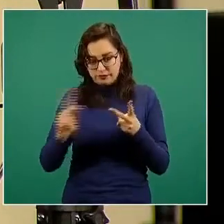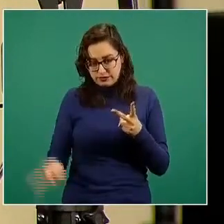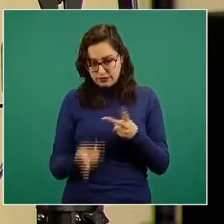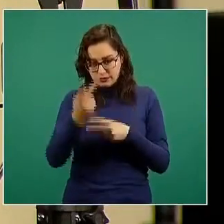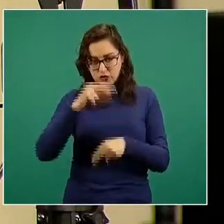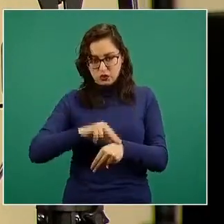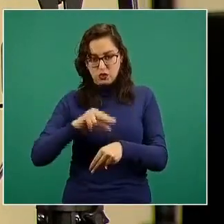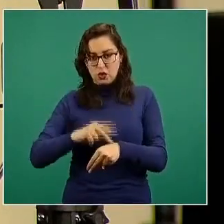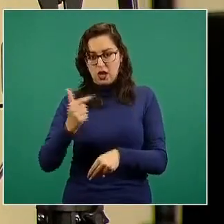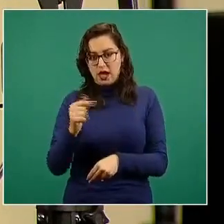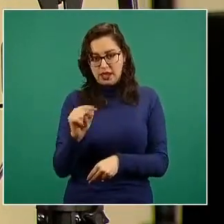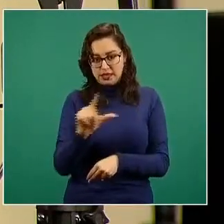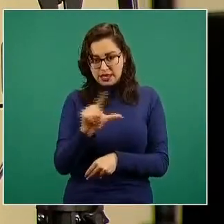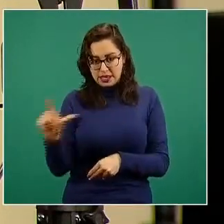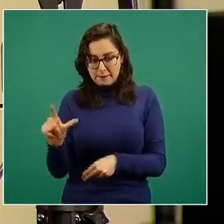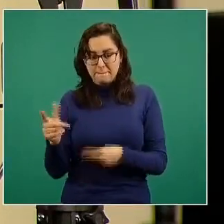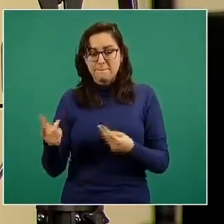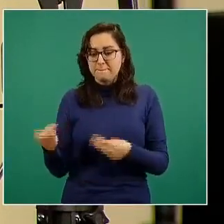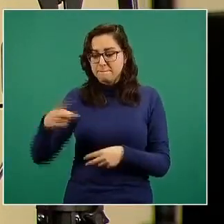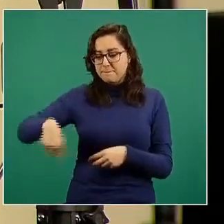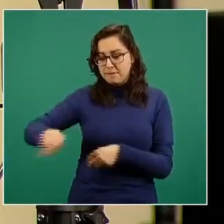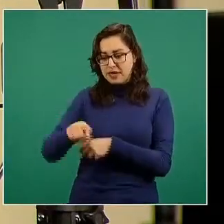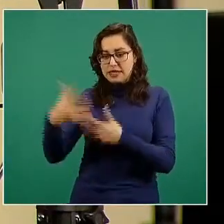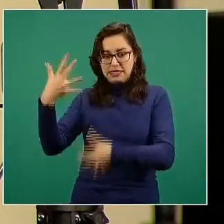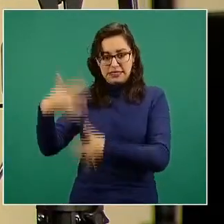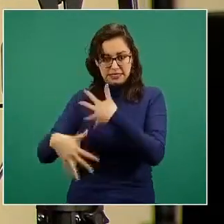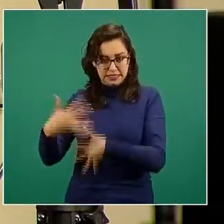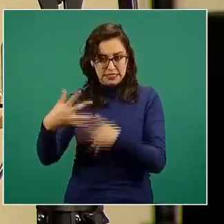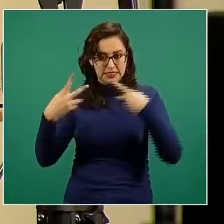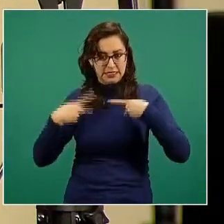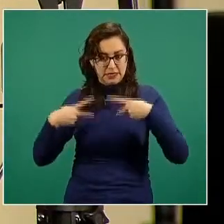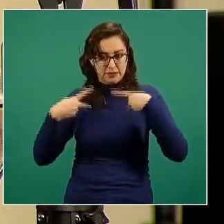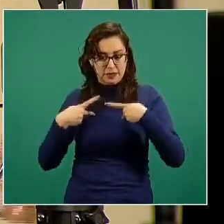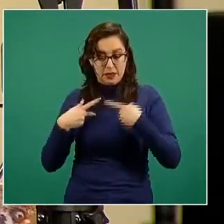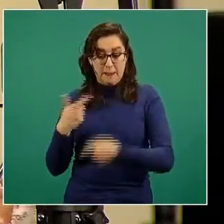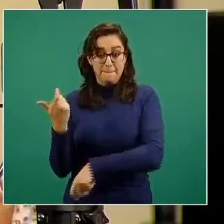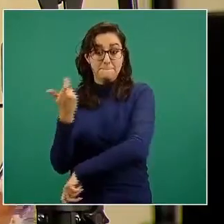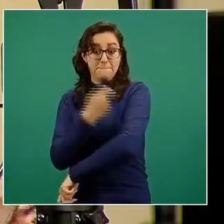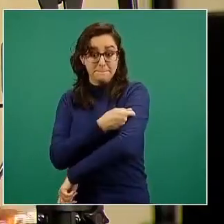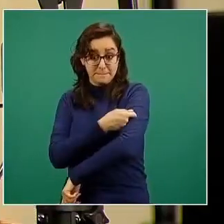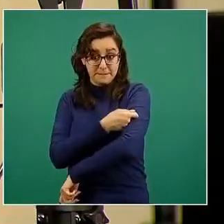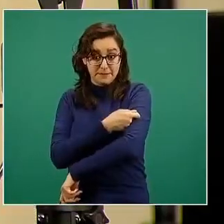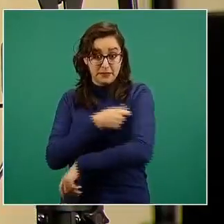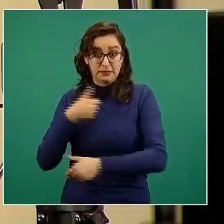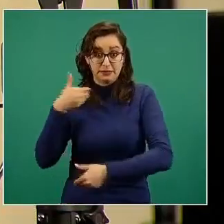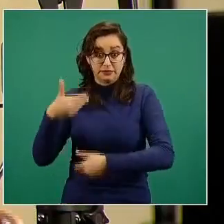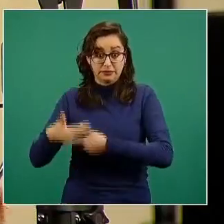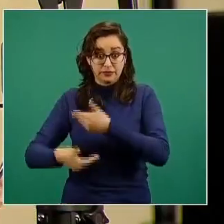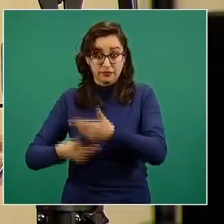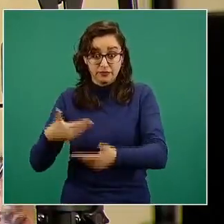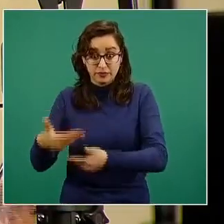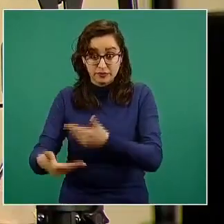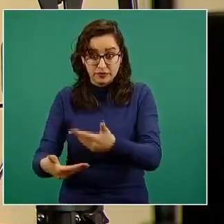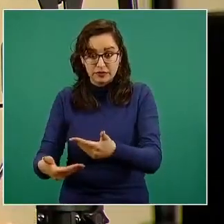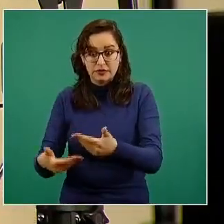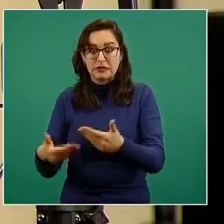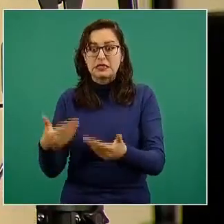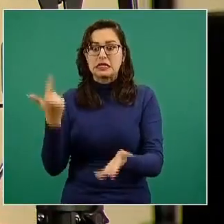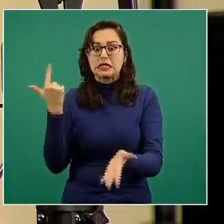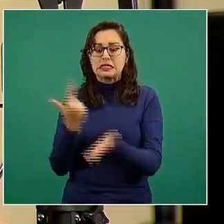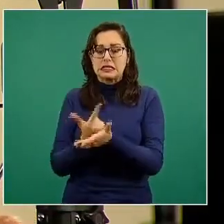estos 15 individuos que resultaron después de la vacunación que tuvieron una reacción